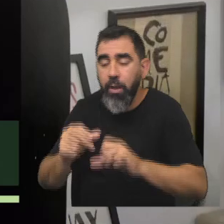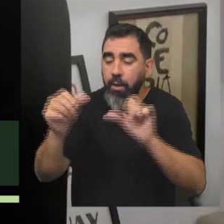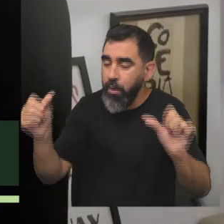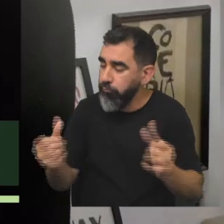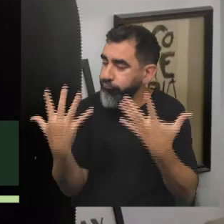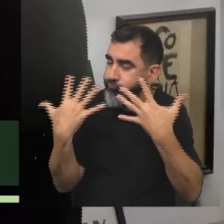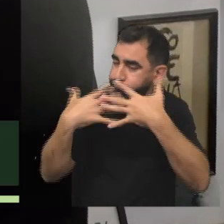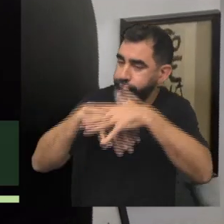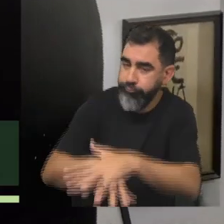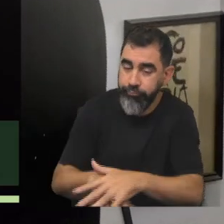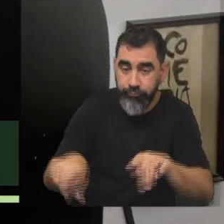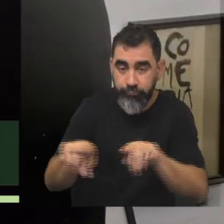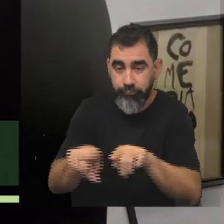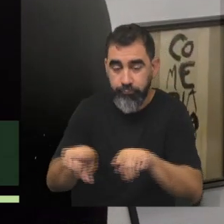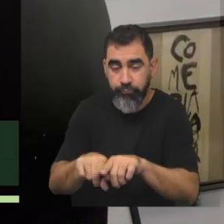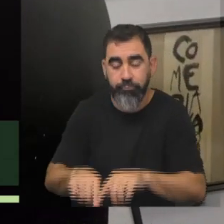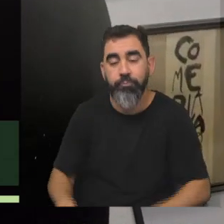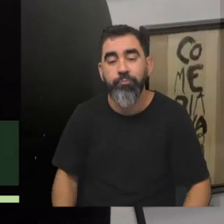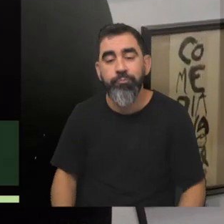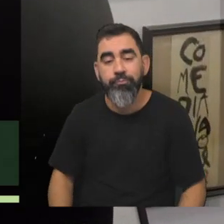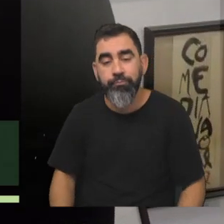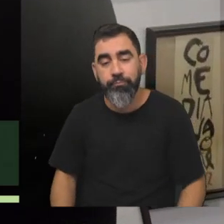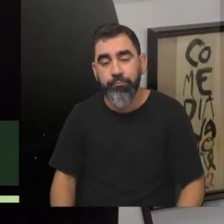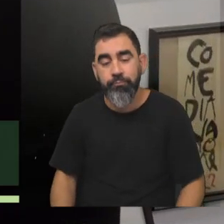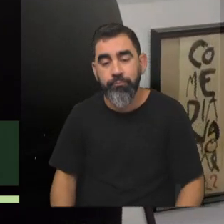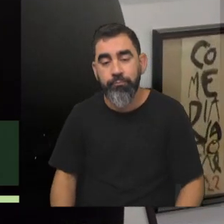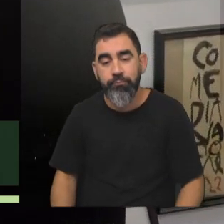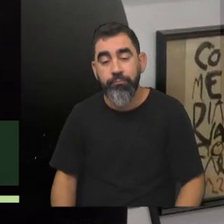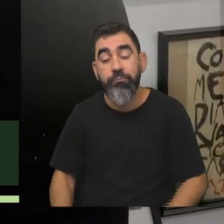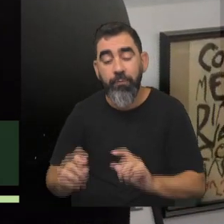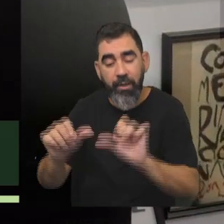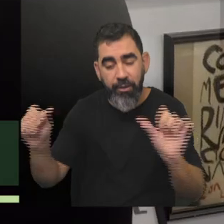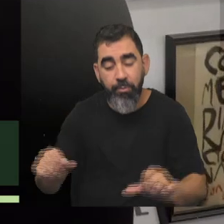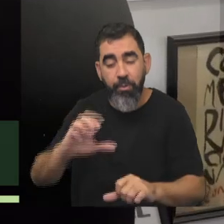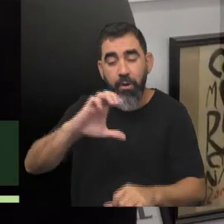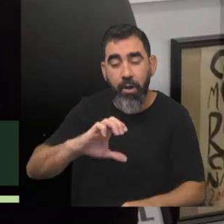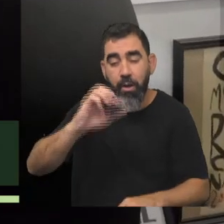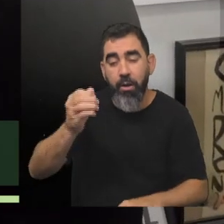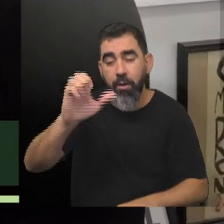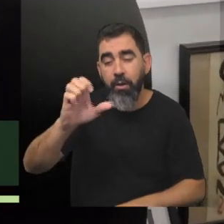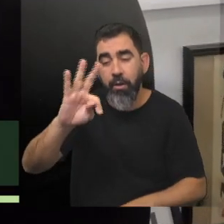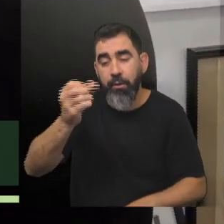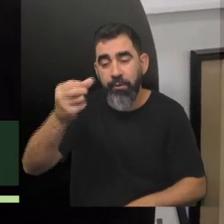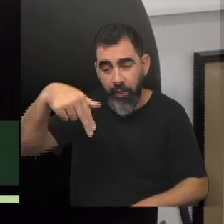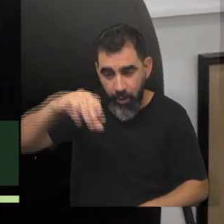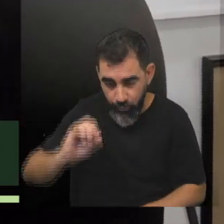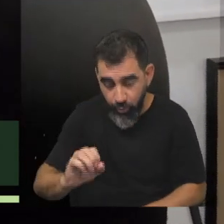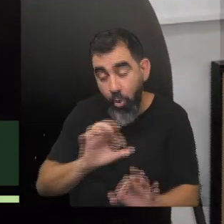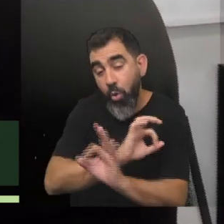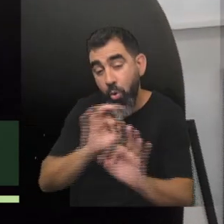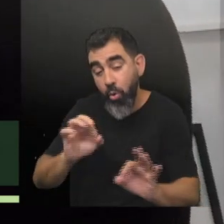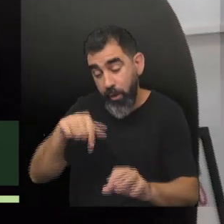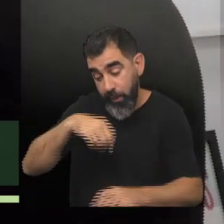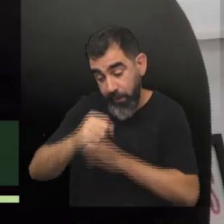teatro no que lo hagan bien o lo hagan mal no importa hoy comentábamos lo que hicimos con caetano cuando lo llamamos para la gallina o lo que hicimos